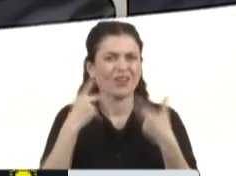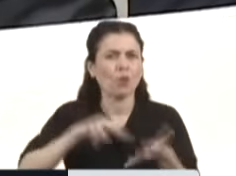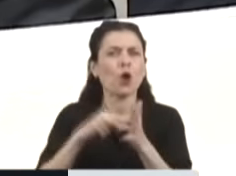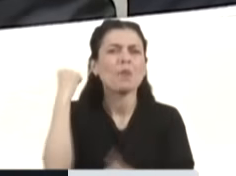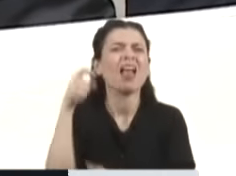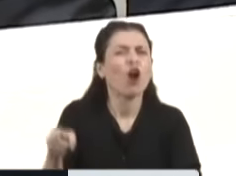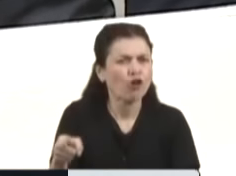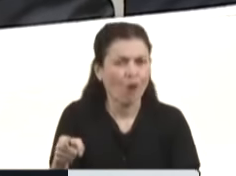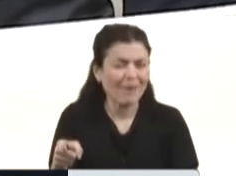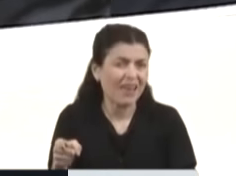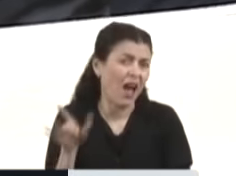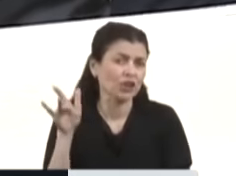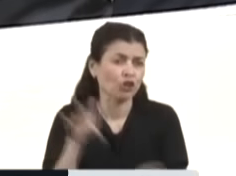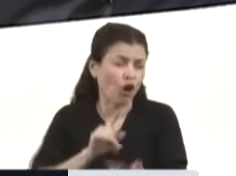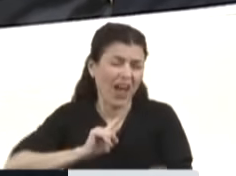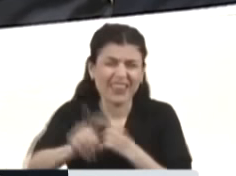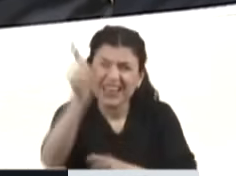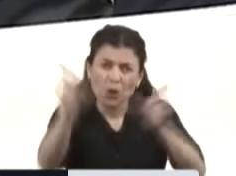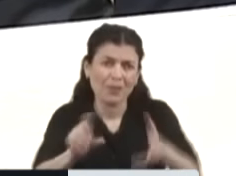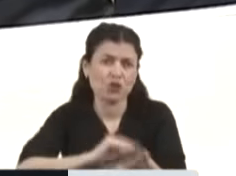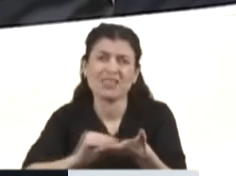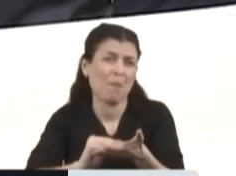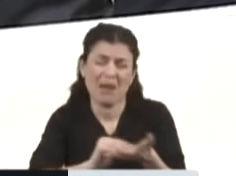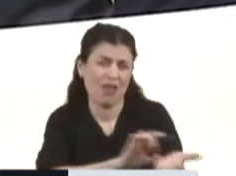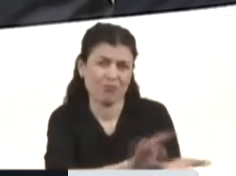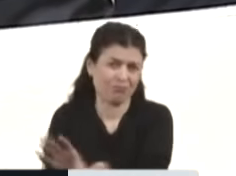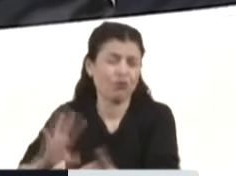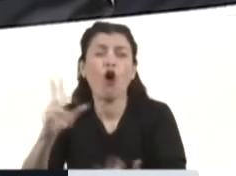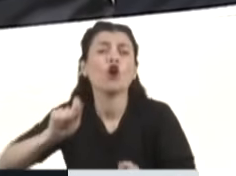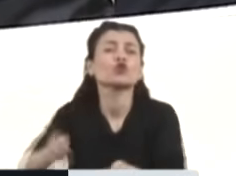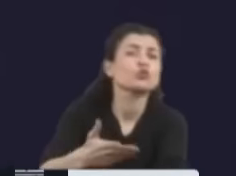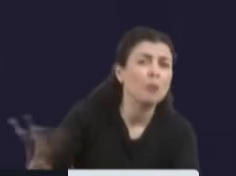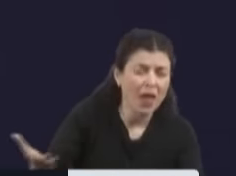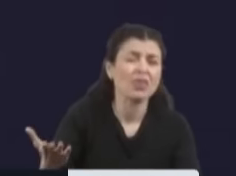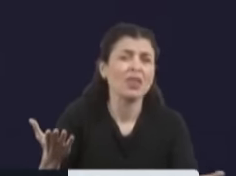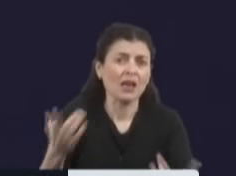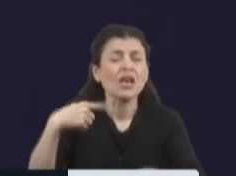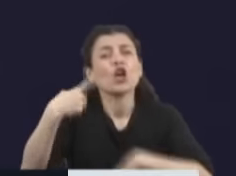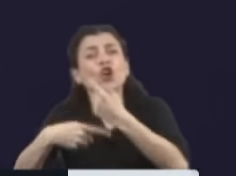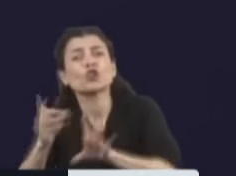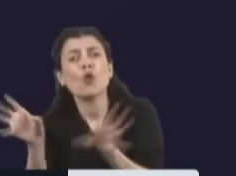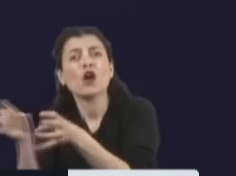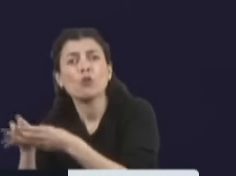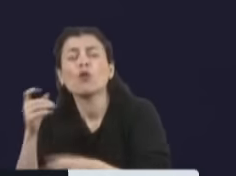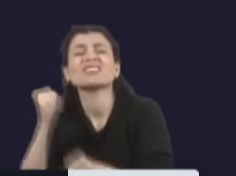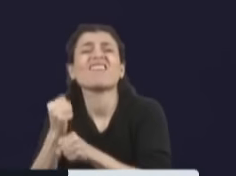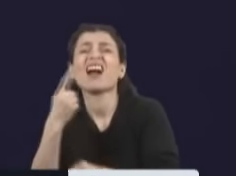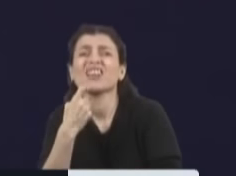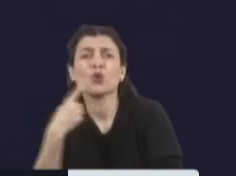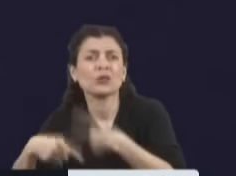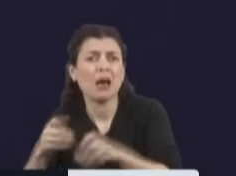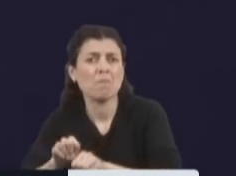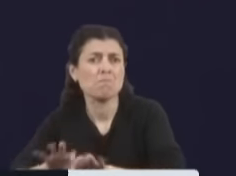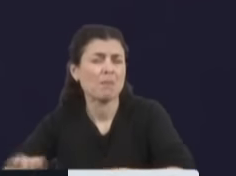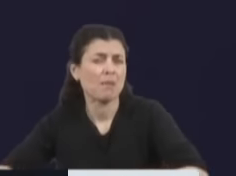un principio y que podría extenderse a otros a otras ramas de la industria Gracias bueno no De hecho lo aclaré recién le dije a tu